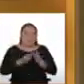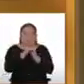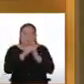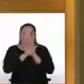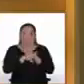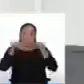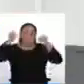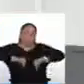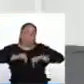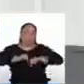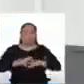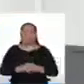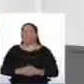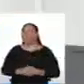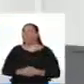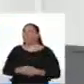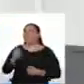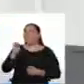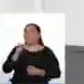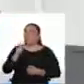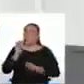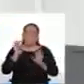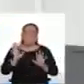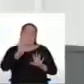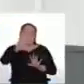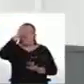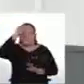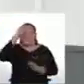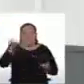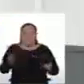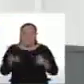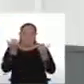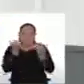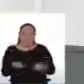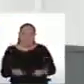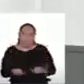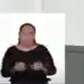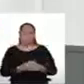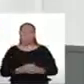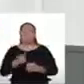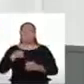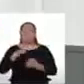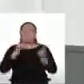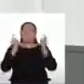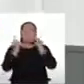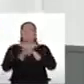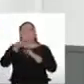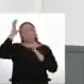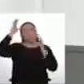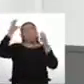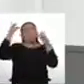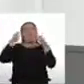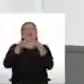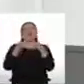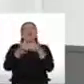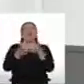un desastre. Ok, chicas, chicos, el día de hoy vamos a convertirnos en congresistas del